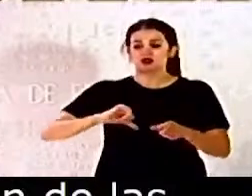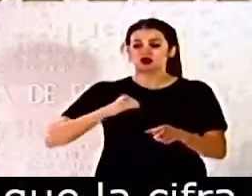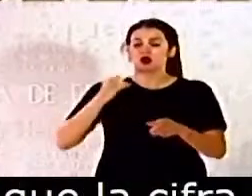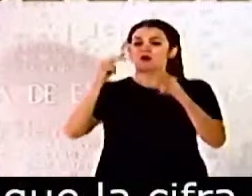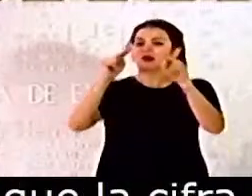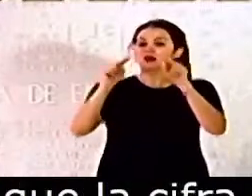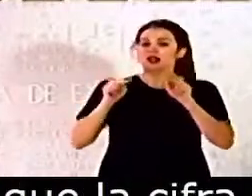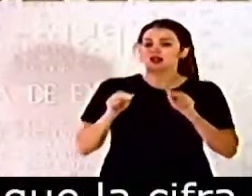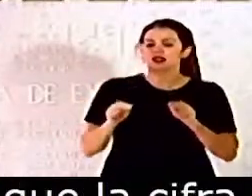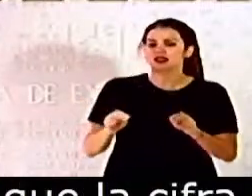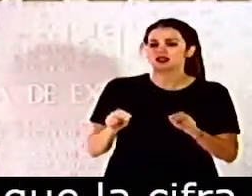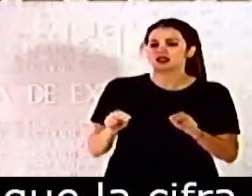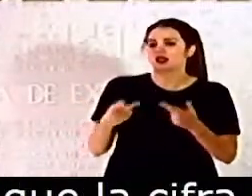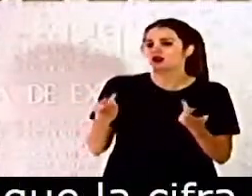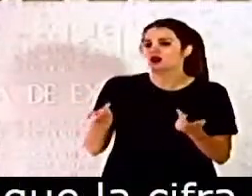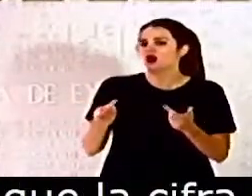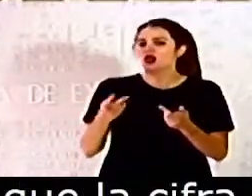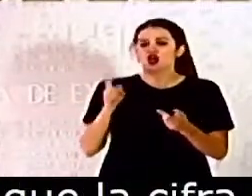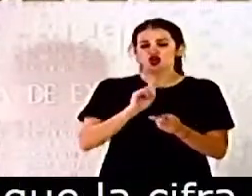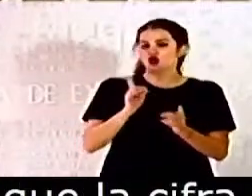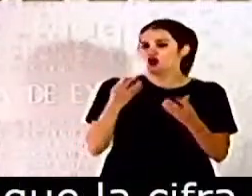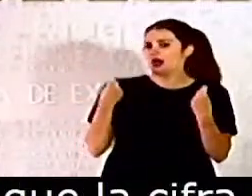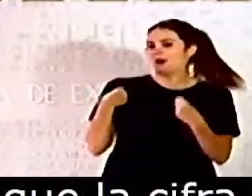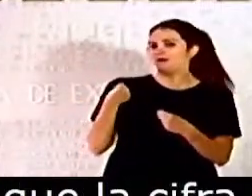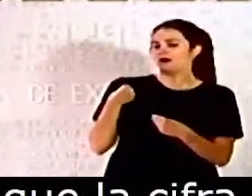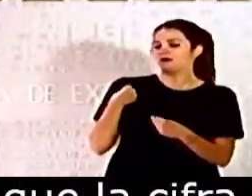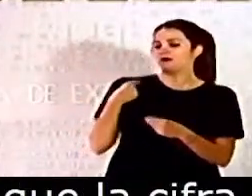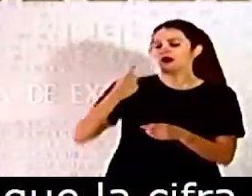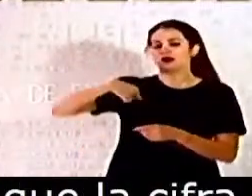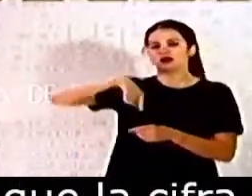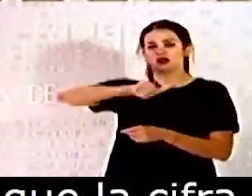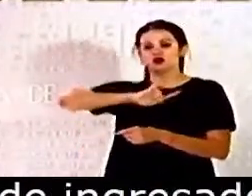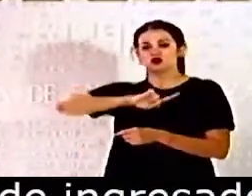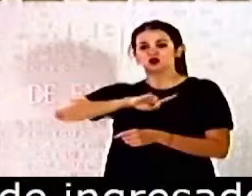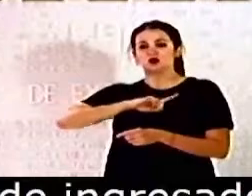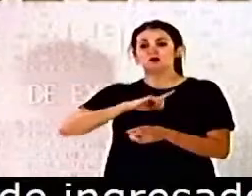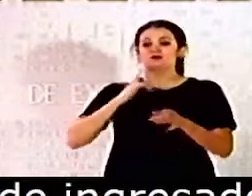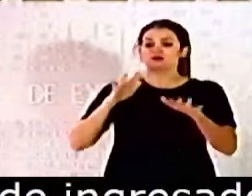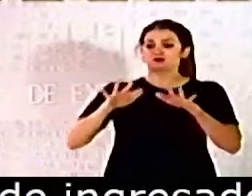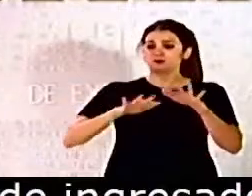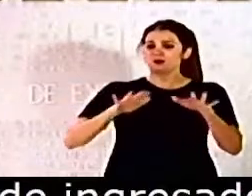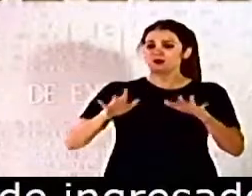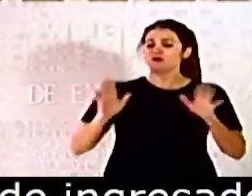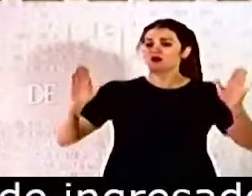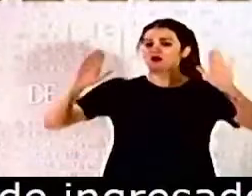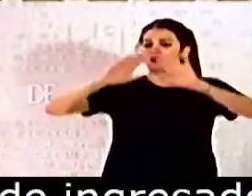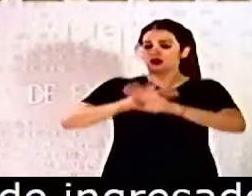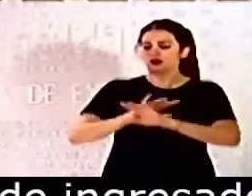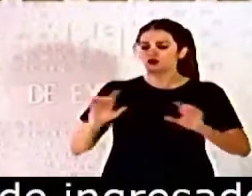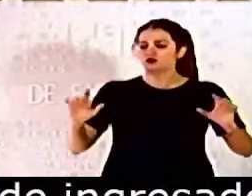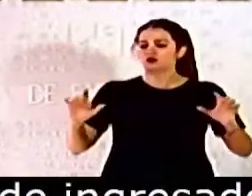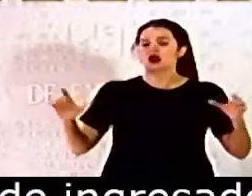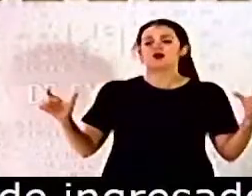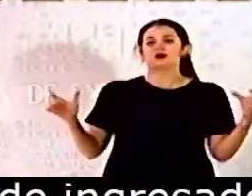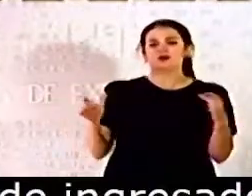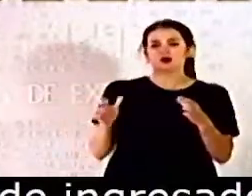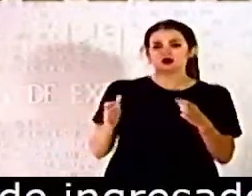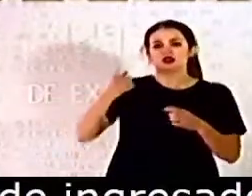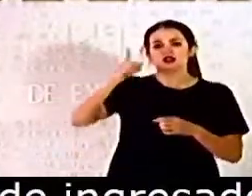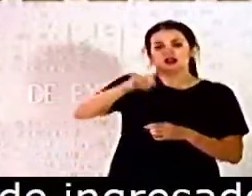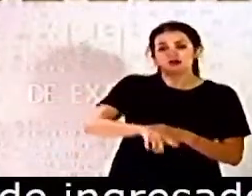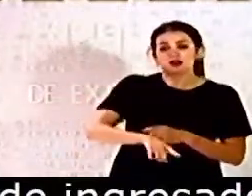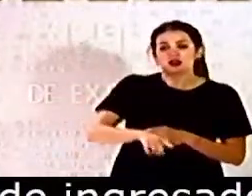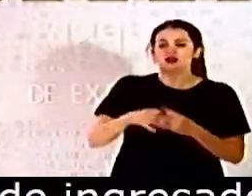con las que solicitamos de forma preventiva la reducción de la movilidad nocturna. Y, por lo tanto, yo